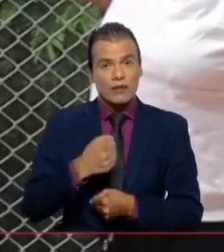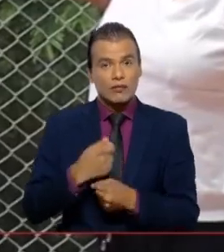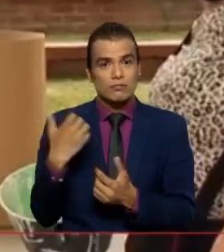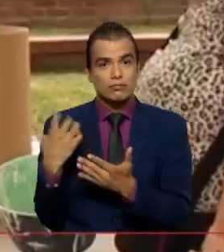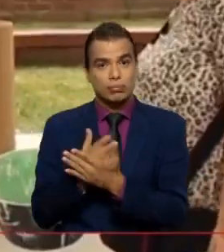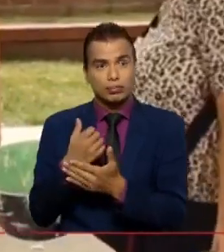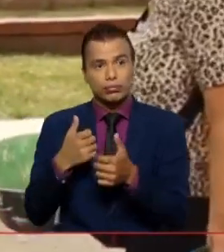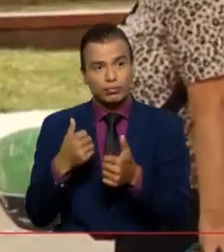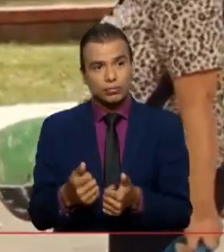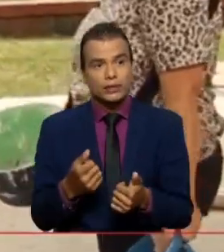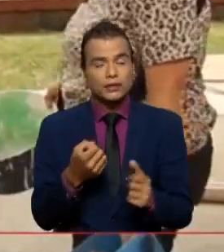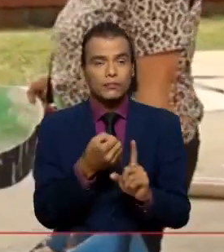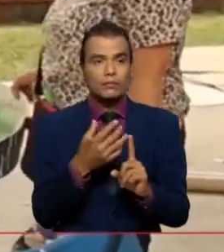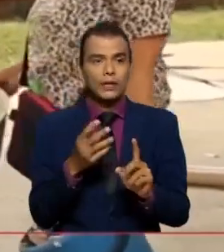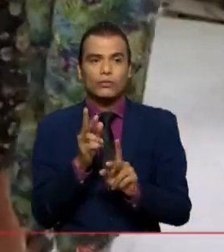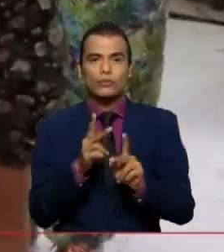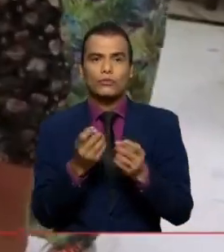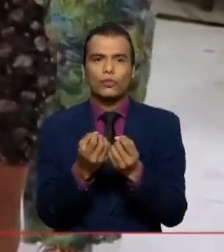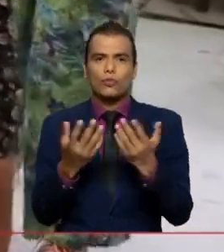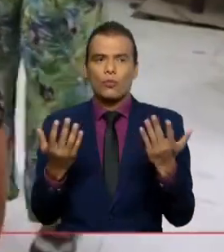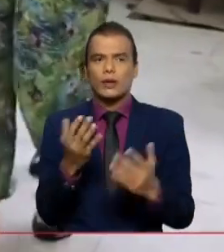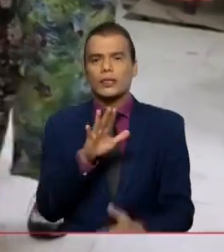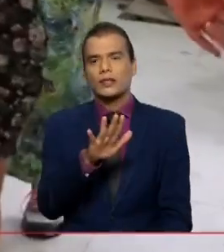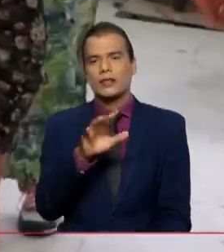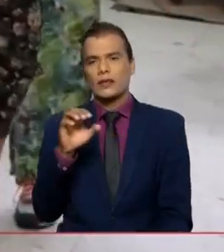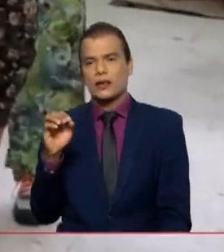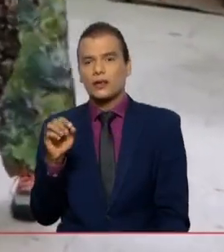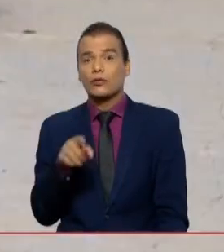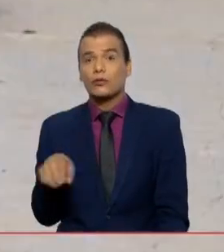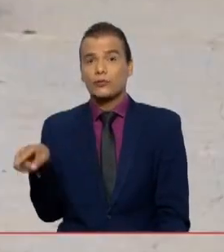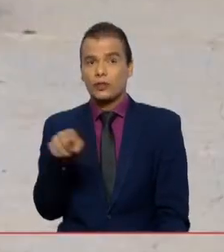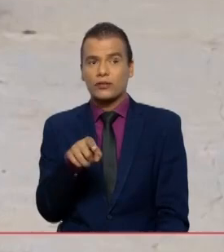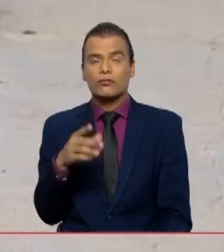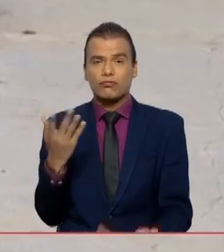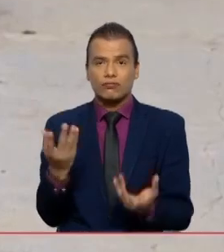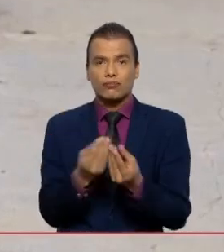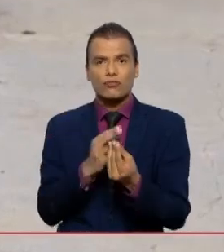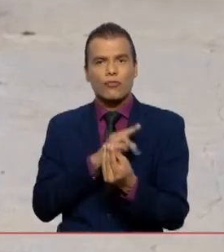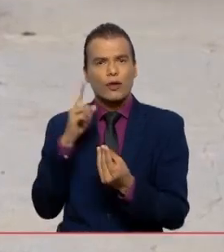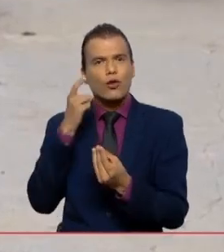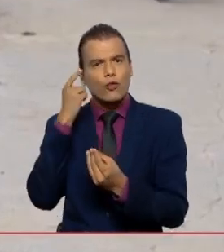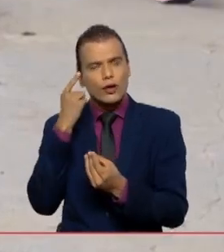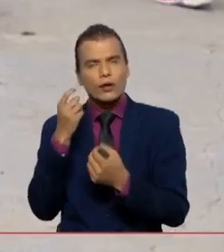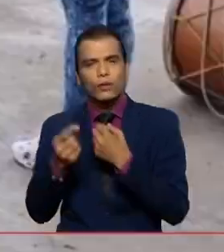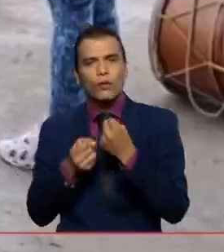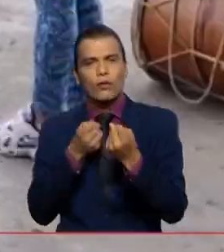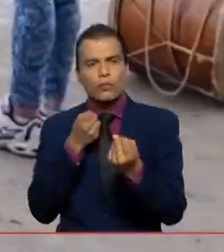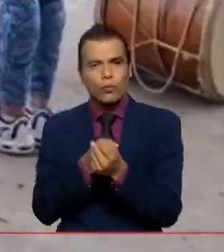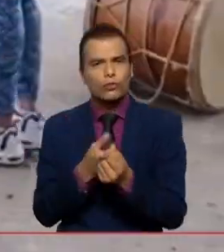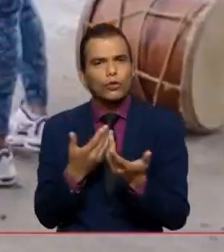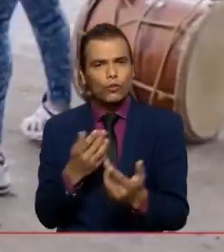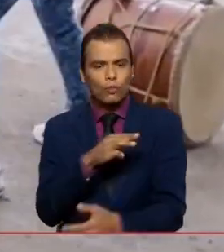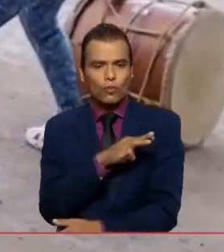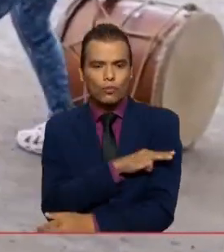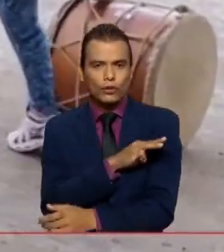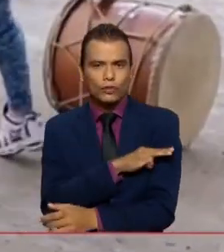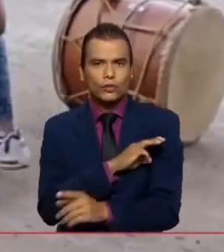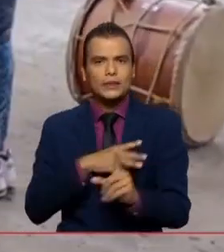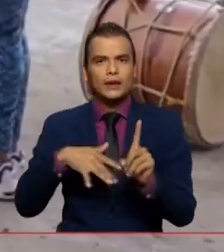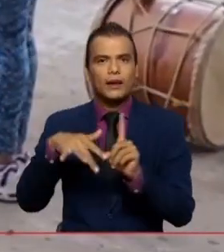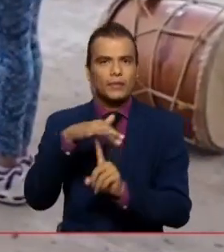de manera positiva a más de 500 personas de esta comuna que han contado con el acompañamiento de monitores para su correcto desarrollo.